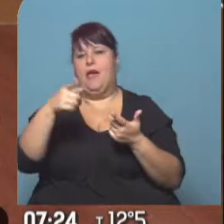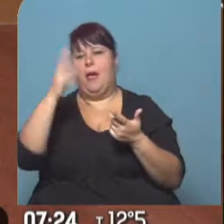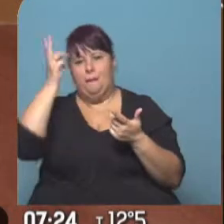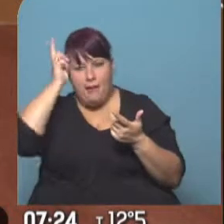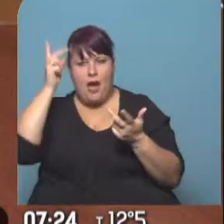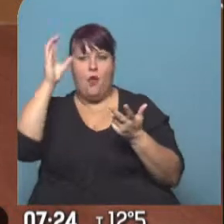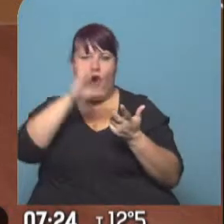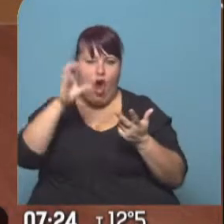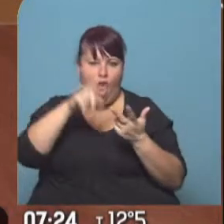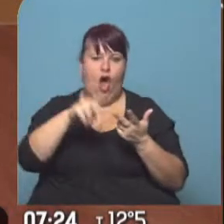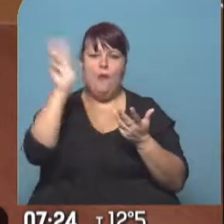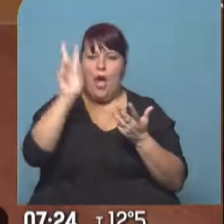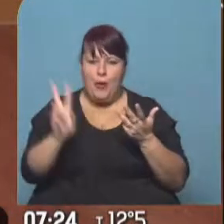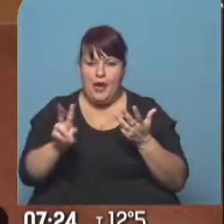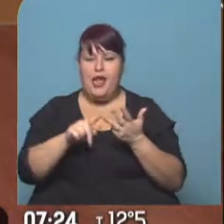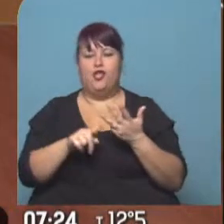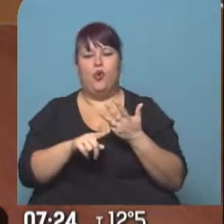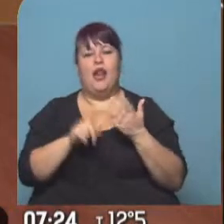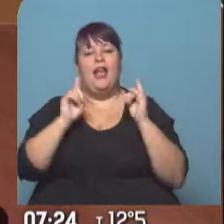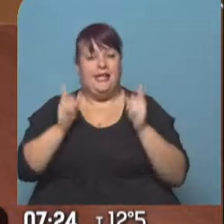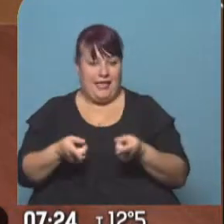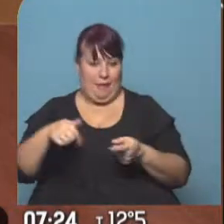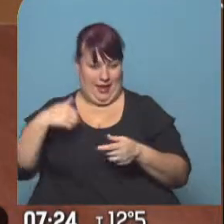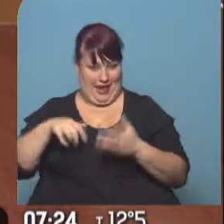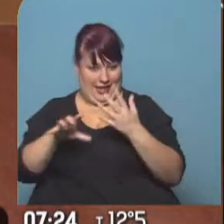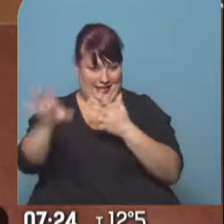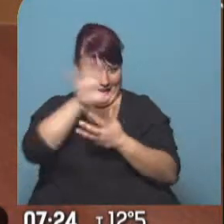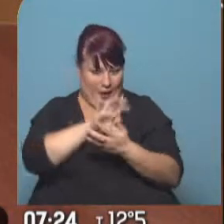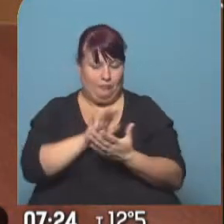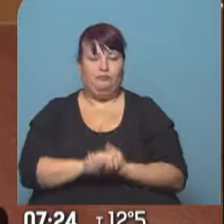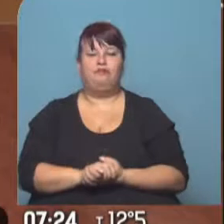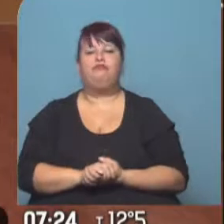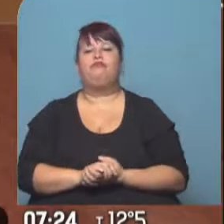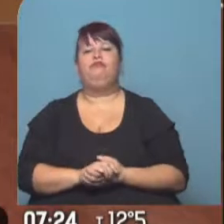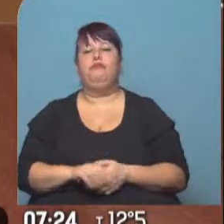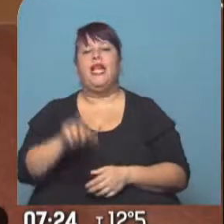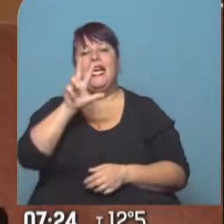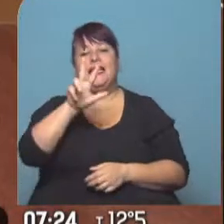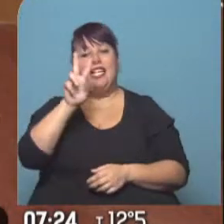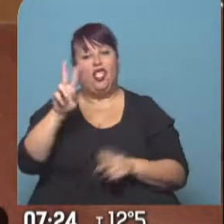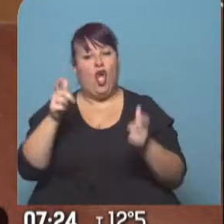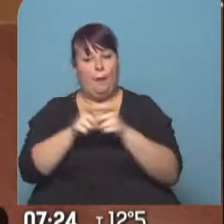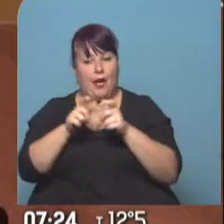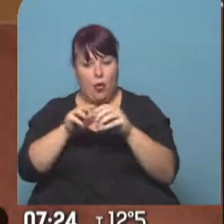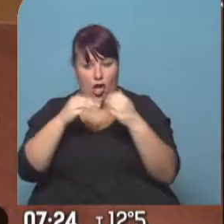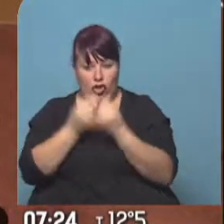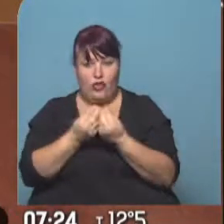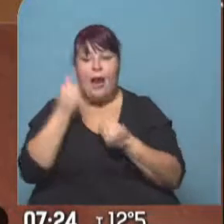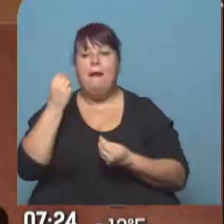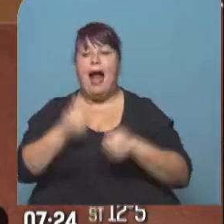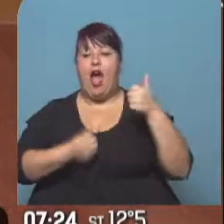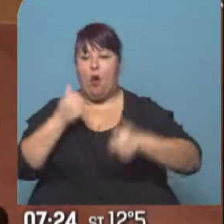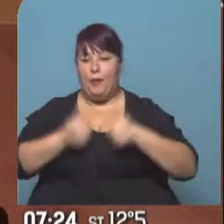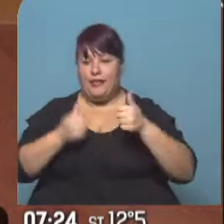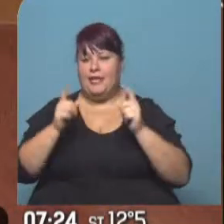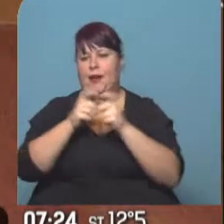Perú, Colombia, Venezuela y la propia Argentina. Con 32 películas en secciones de competencias